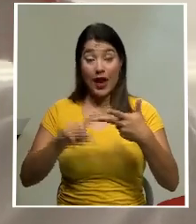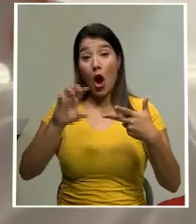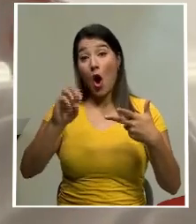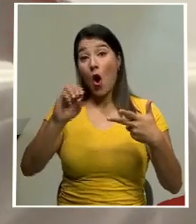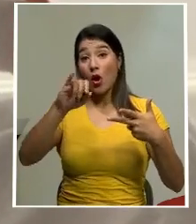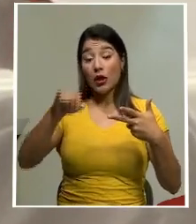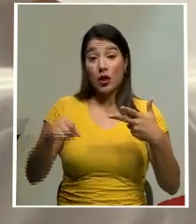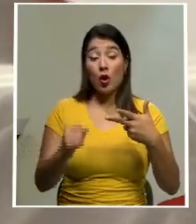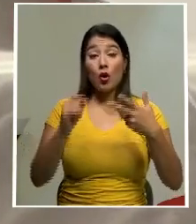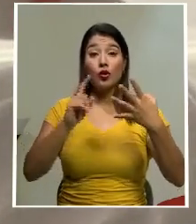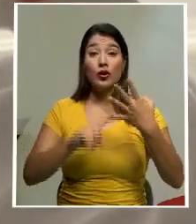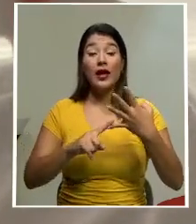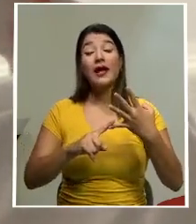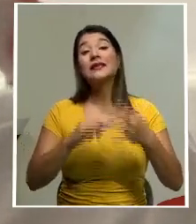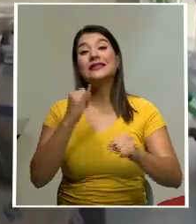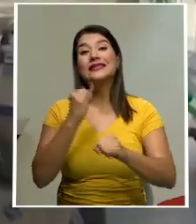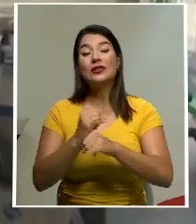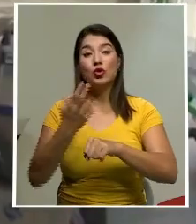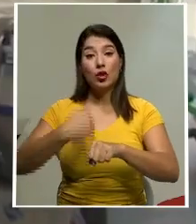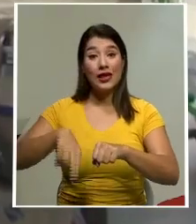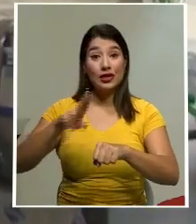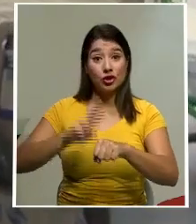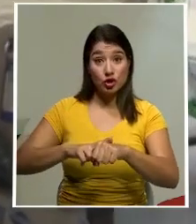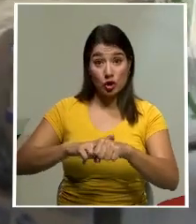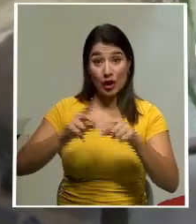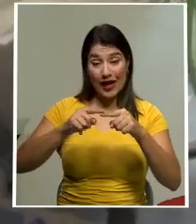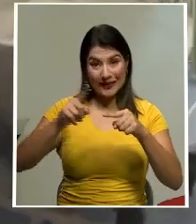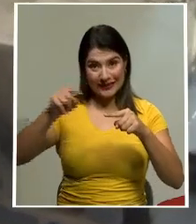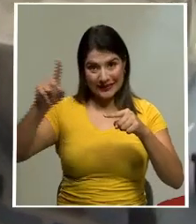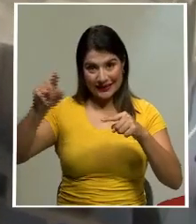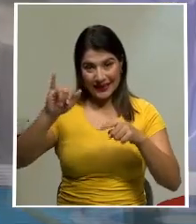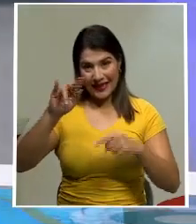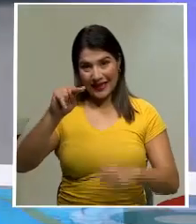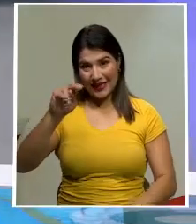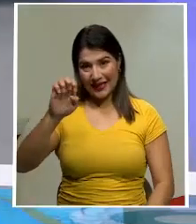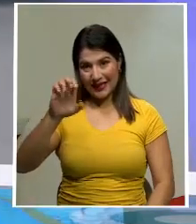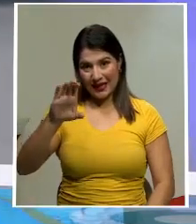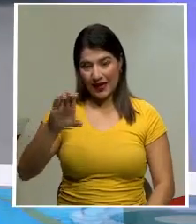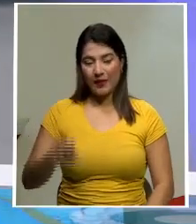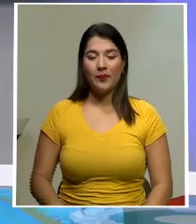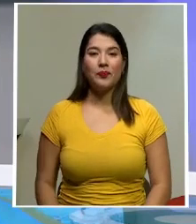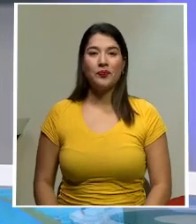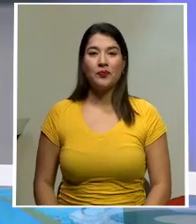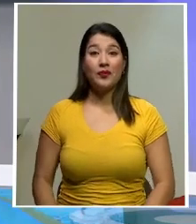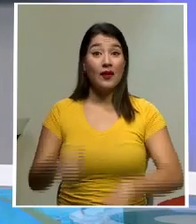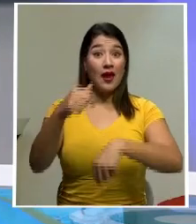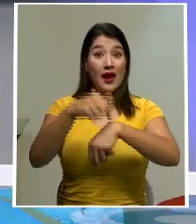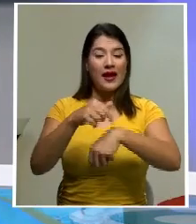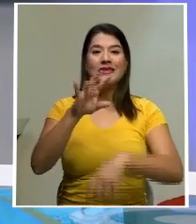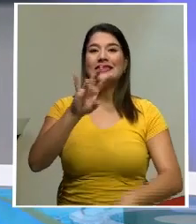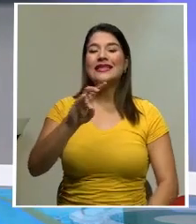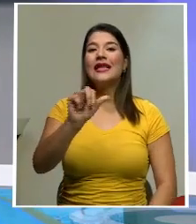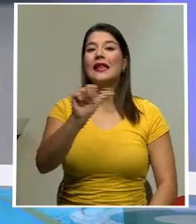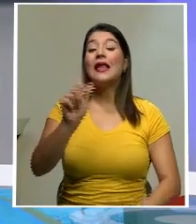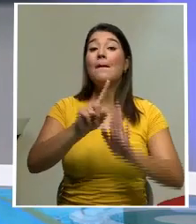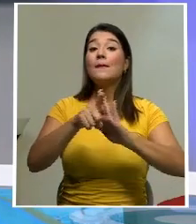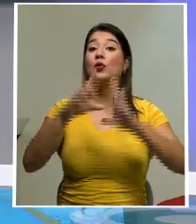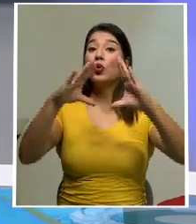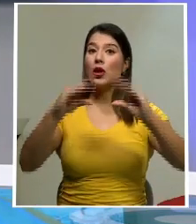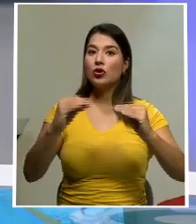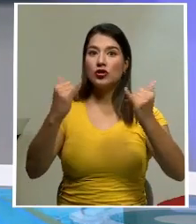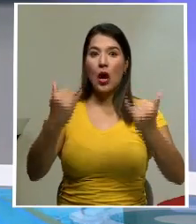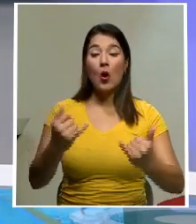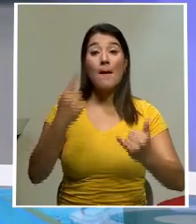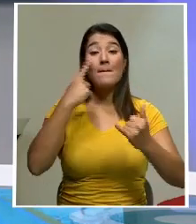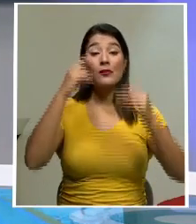Investigación Judicial y el Instituto Nacional de Estadísticas y Censos. A las 7 de la noche con 10 minutos vamos a hacer el